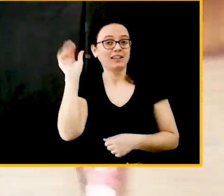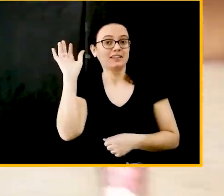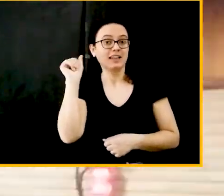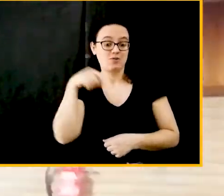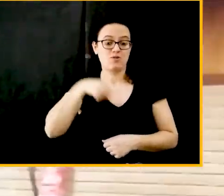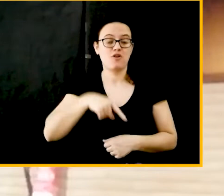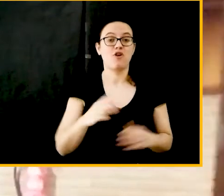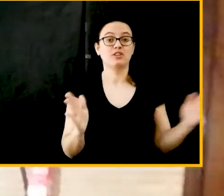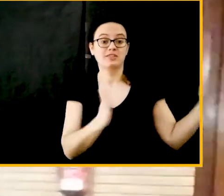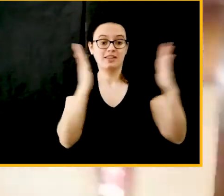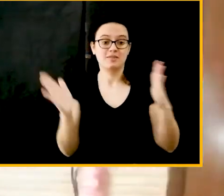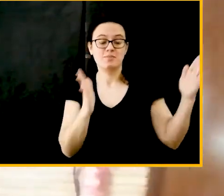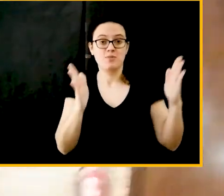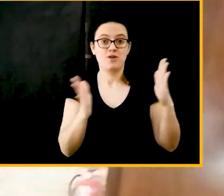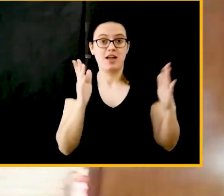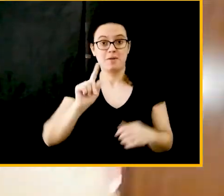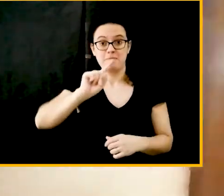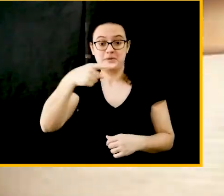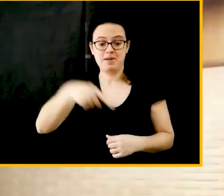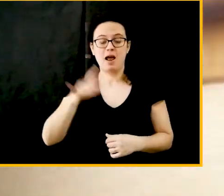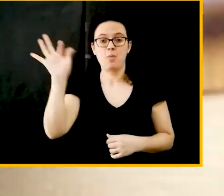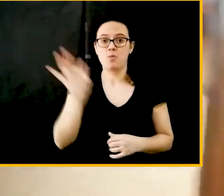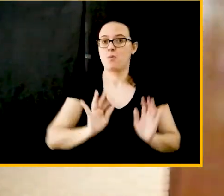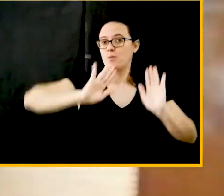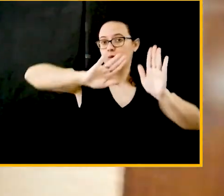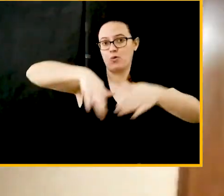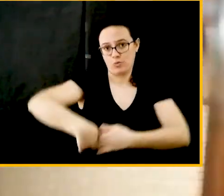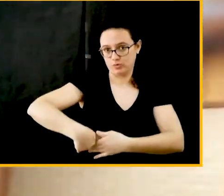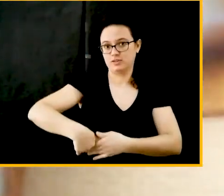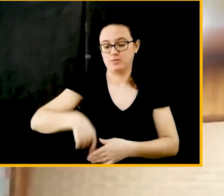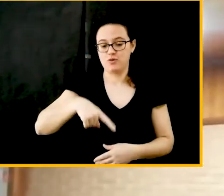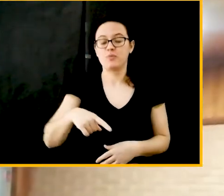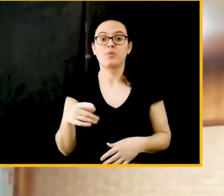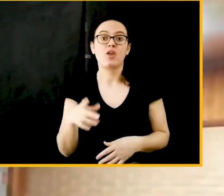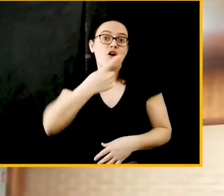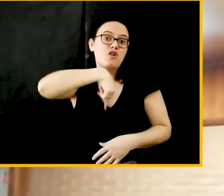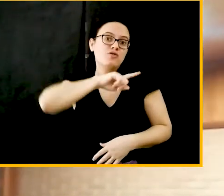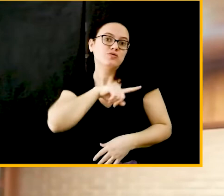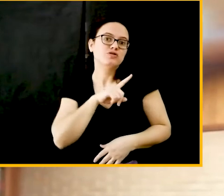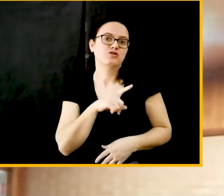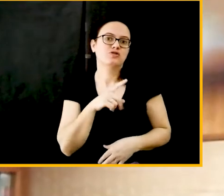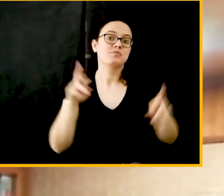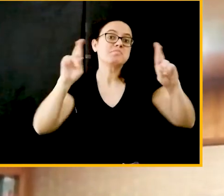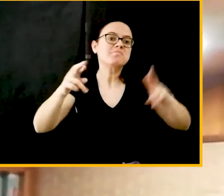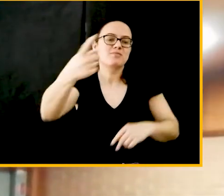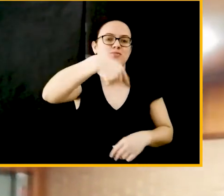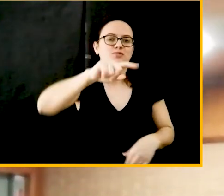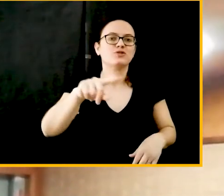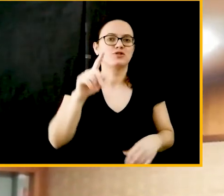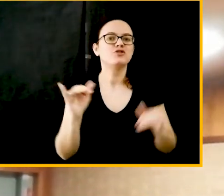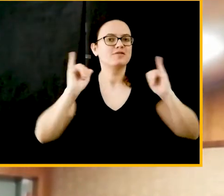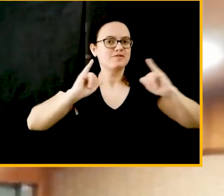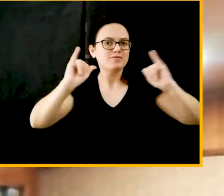primera temporada de Sube Aquí. Esperamos que lo hayáis pasado bien porque para eso lo hemos hecho con todo el corazón